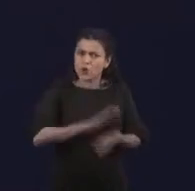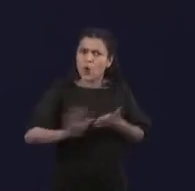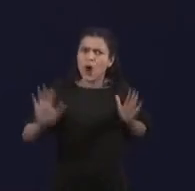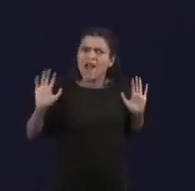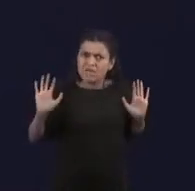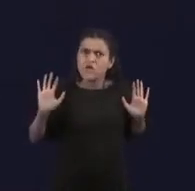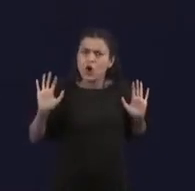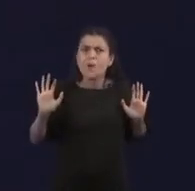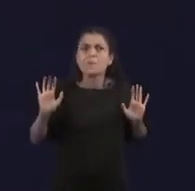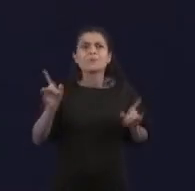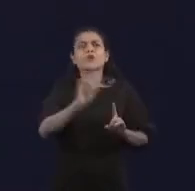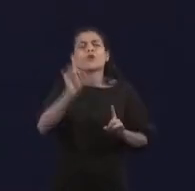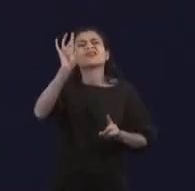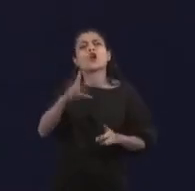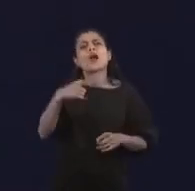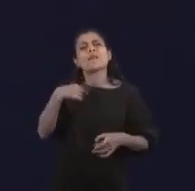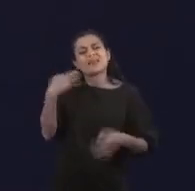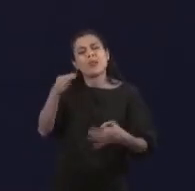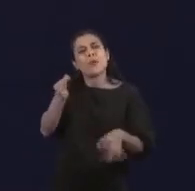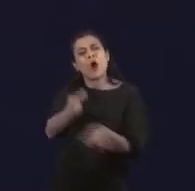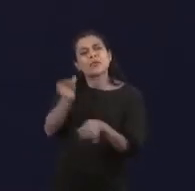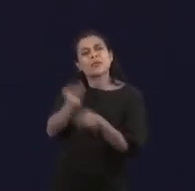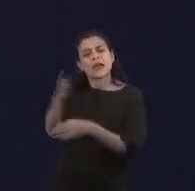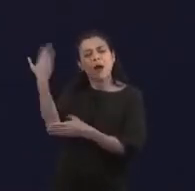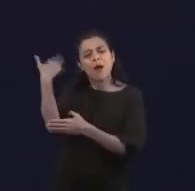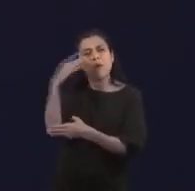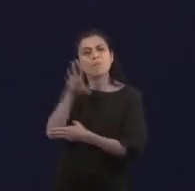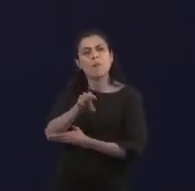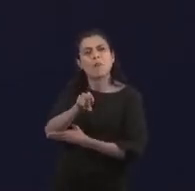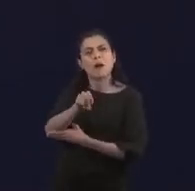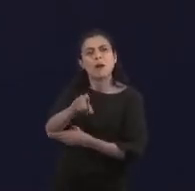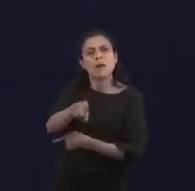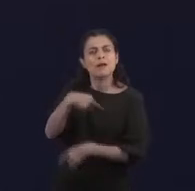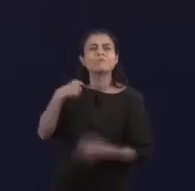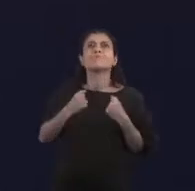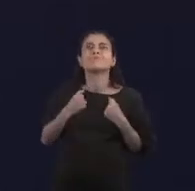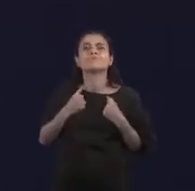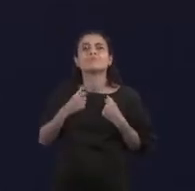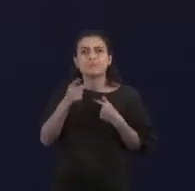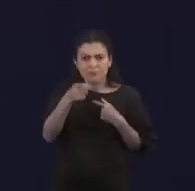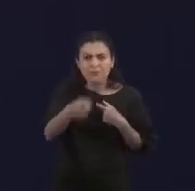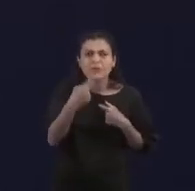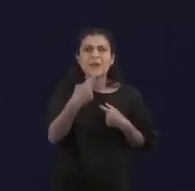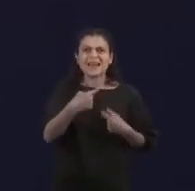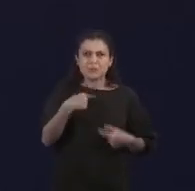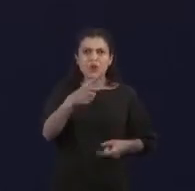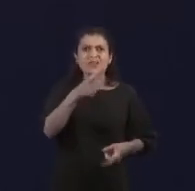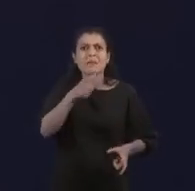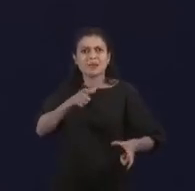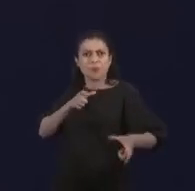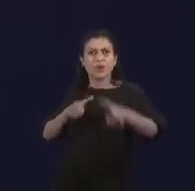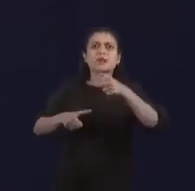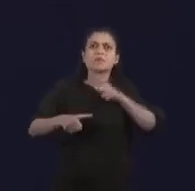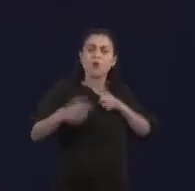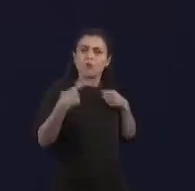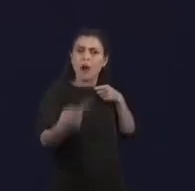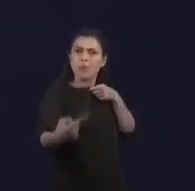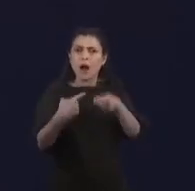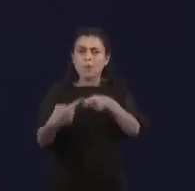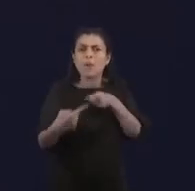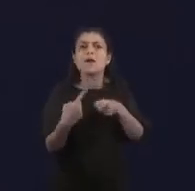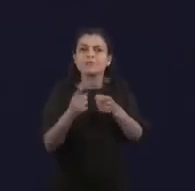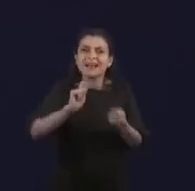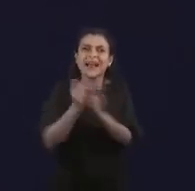el alumno. Ya no era un alumno al que solo vos le enseñabas, sino que era un alumno además que te debatía, te discutía y te cuestionaba.